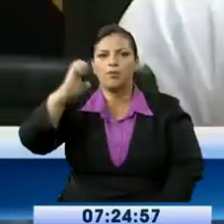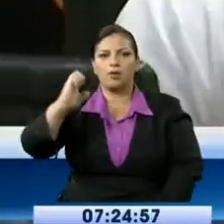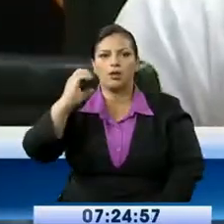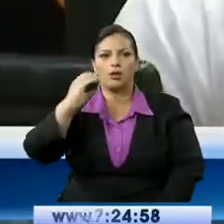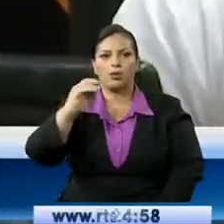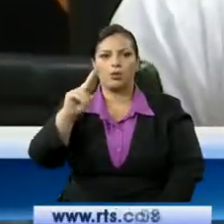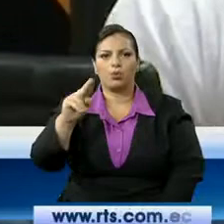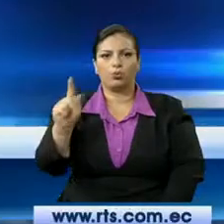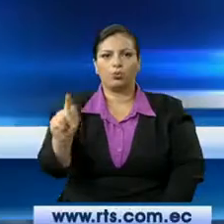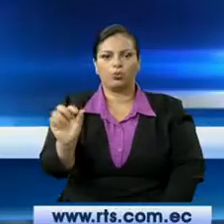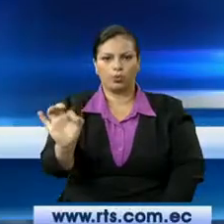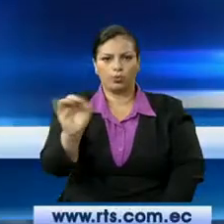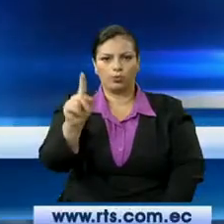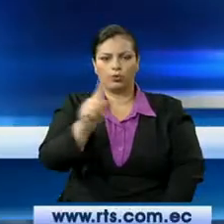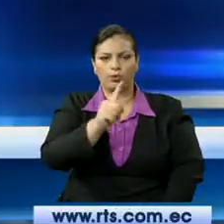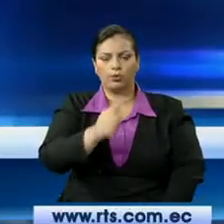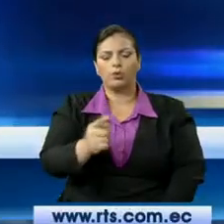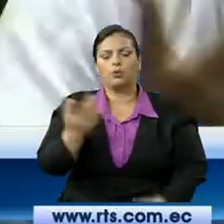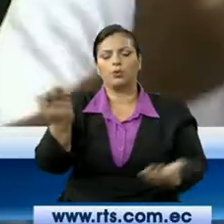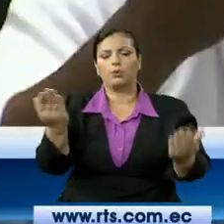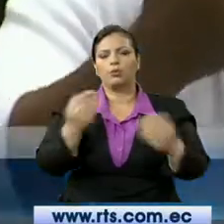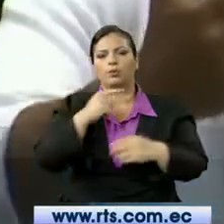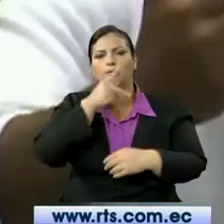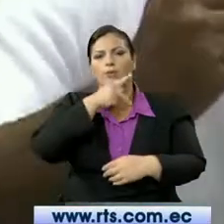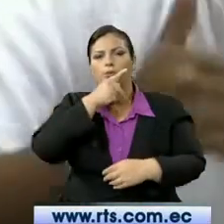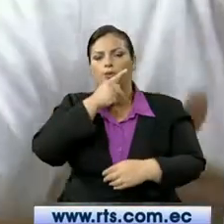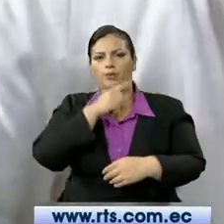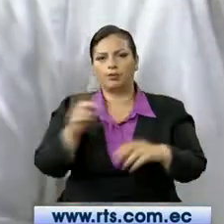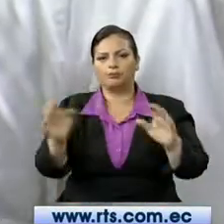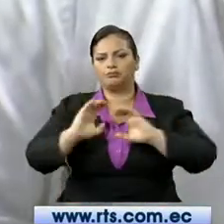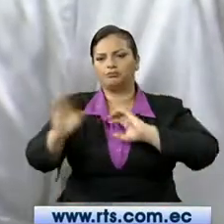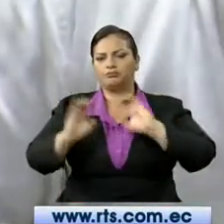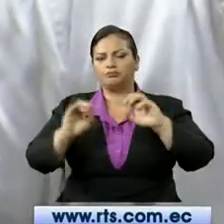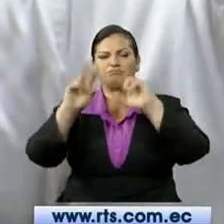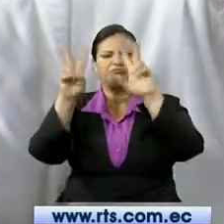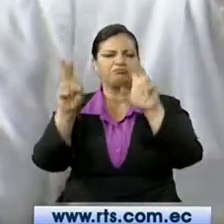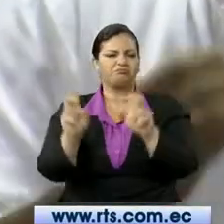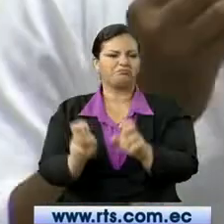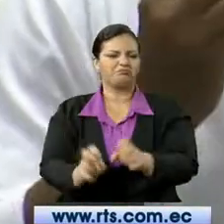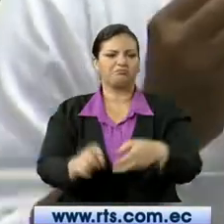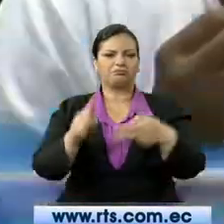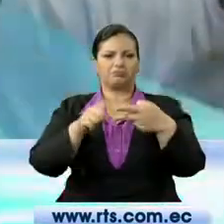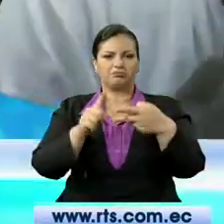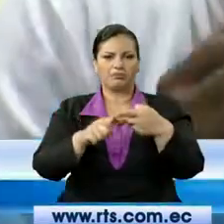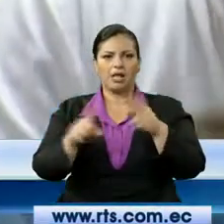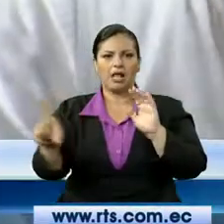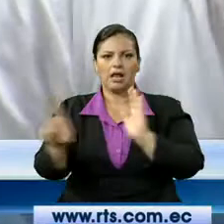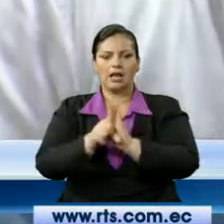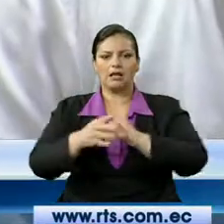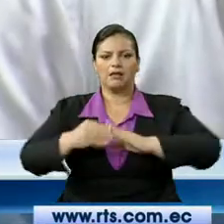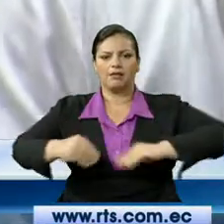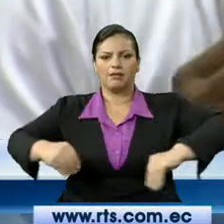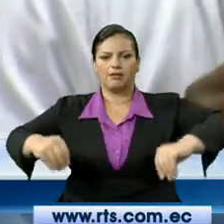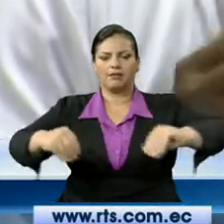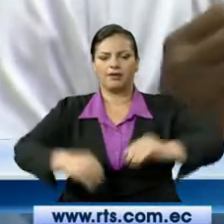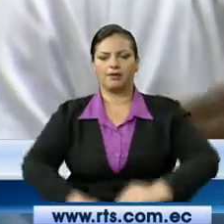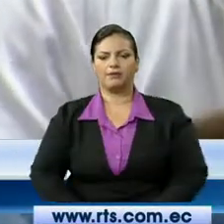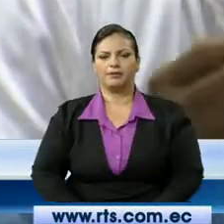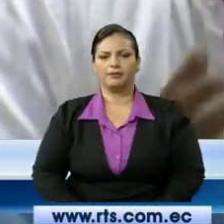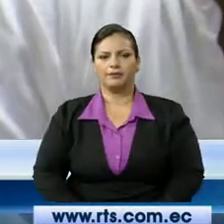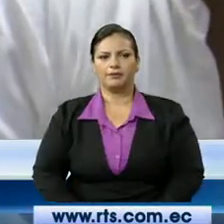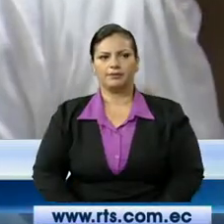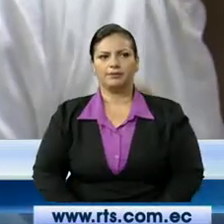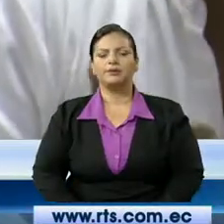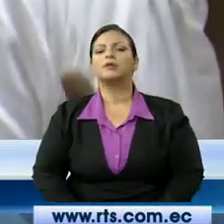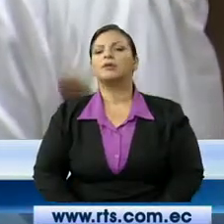varios temas. Ley de tierras. Controla el valor del suelo, eso beneficia al sector inmobiliario